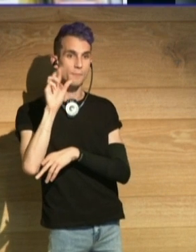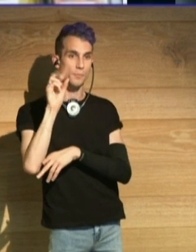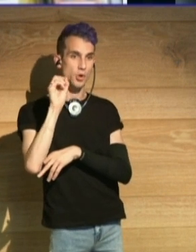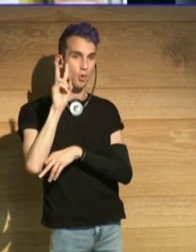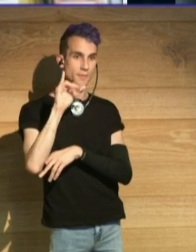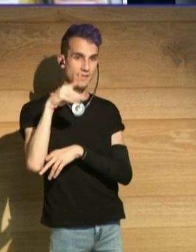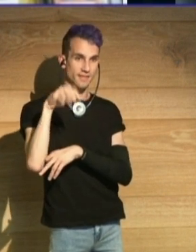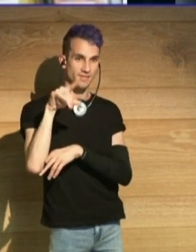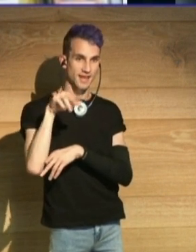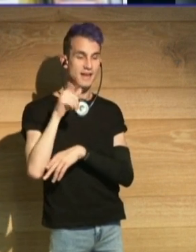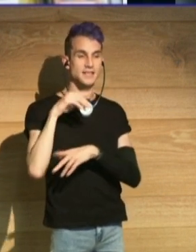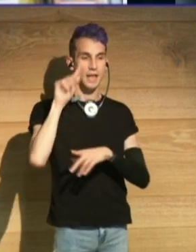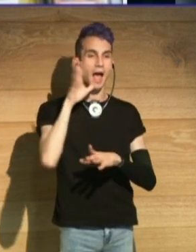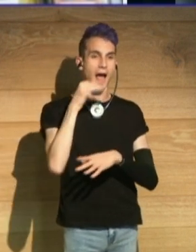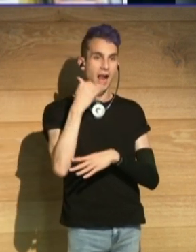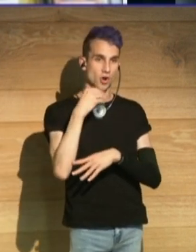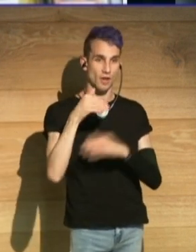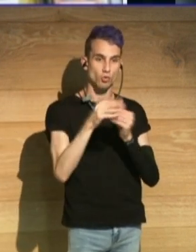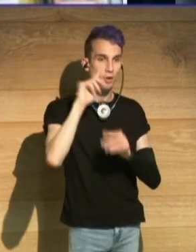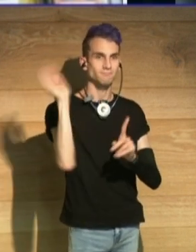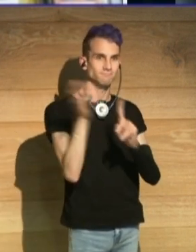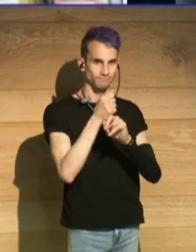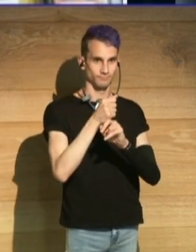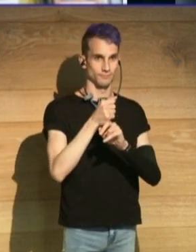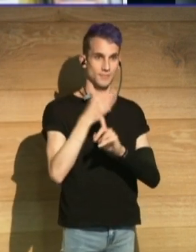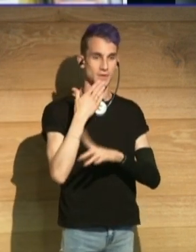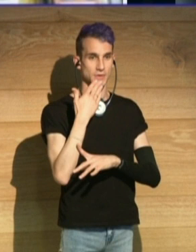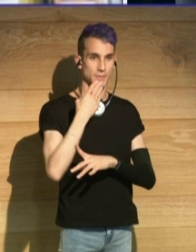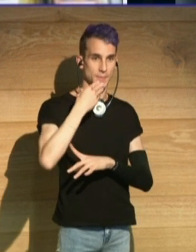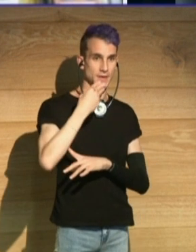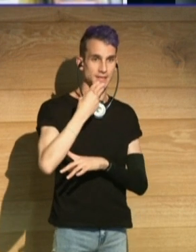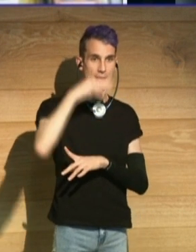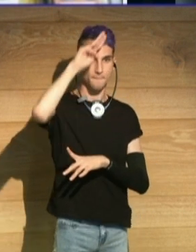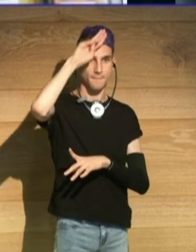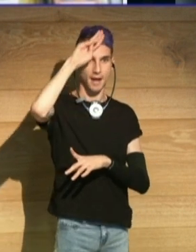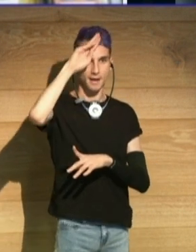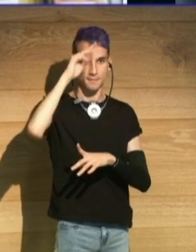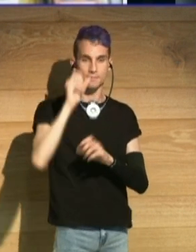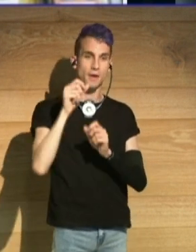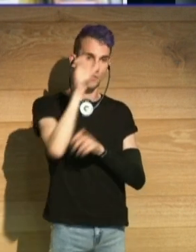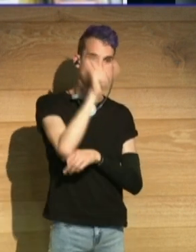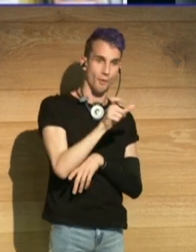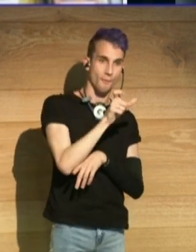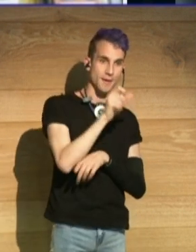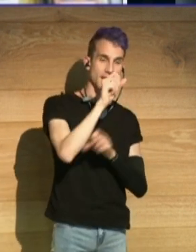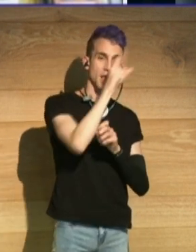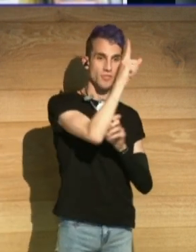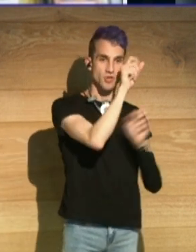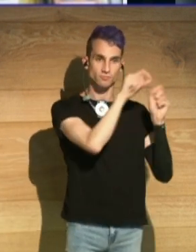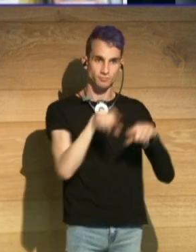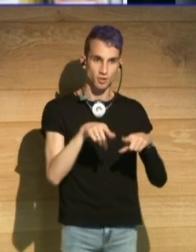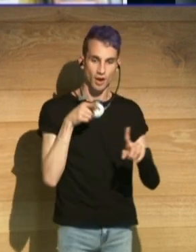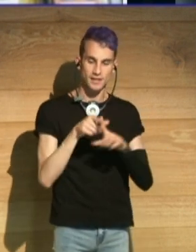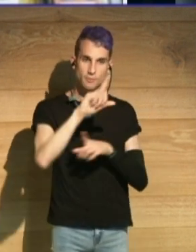dio incluso el Papa como si fuera el hombre enviado por Dios a solucionar todos los problemas de Italia. De esta